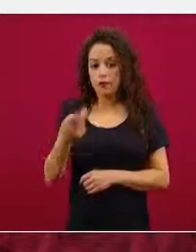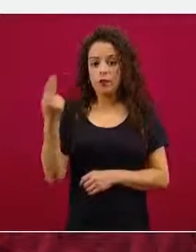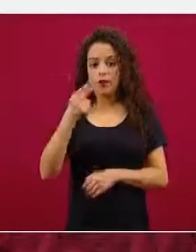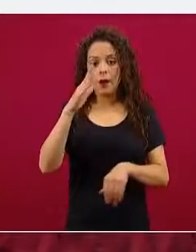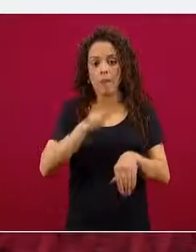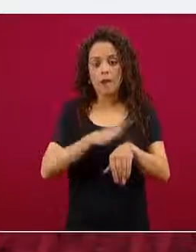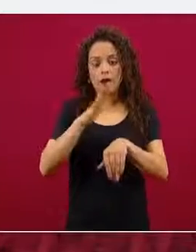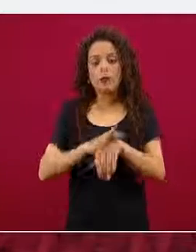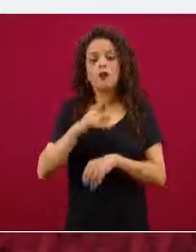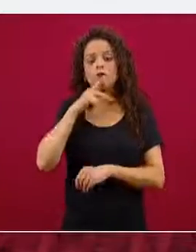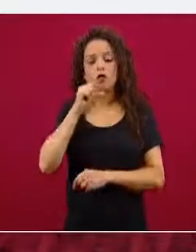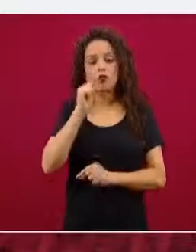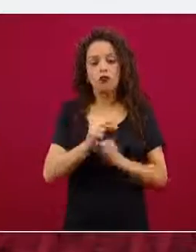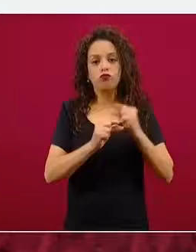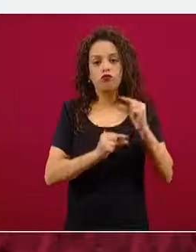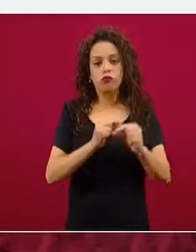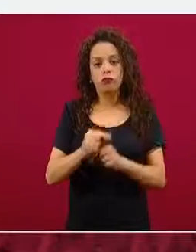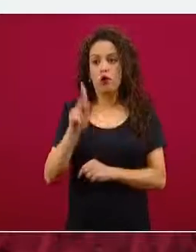demuestra, ha mejorado